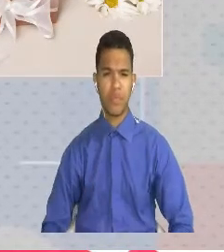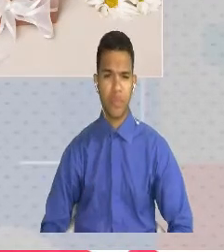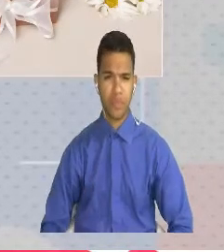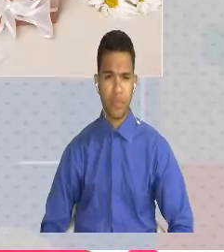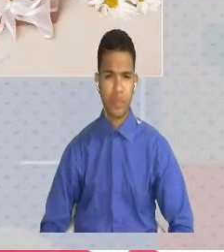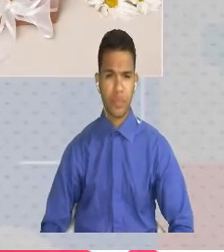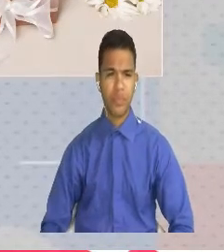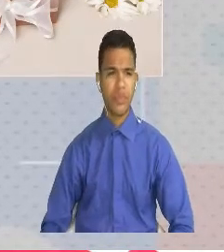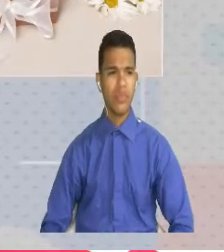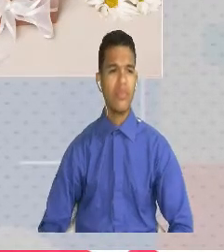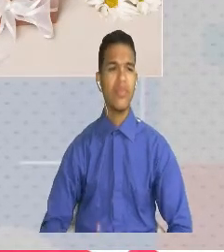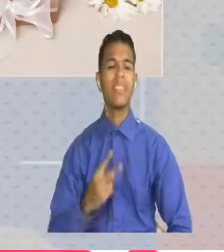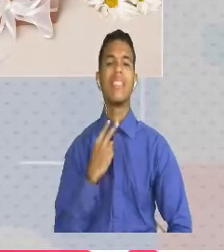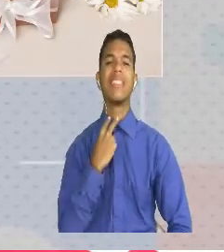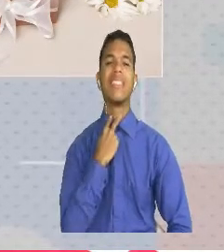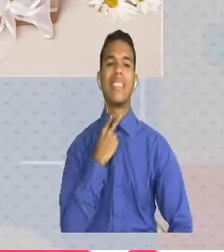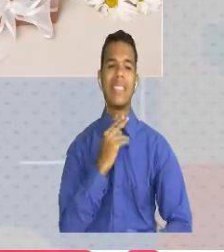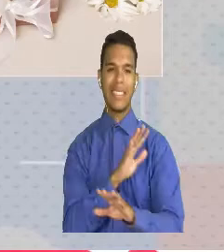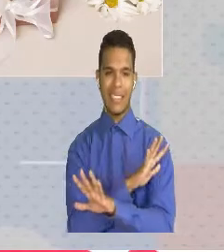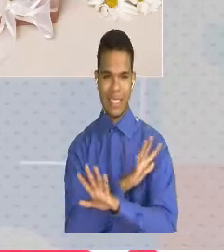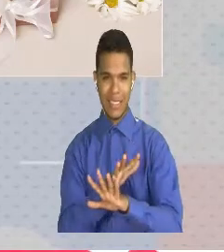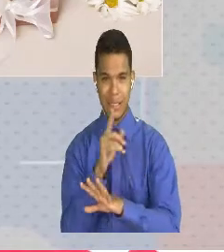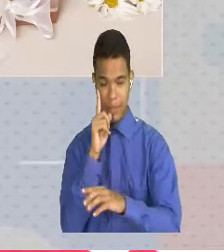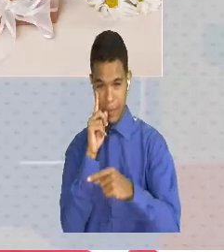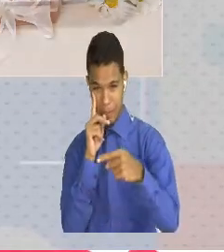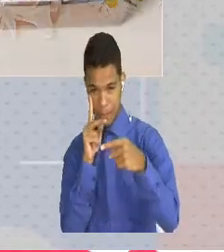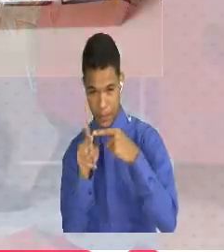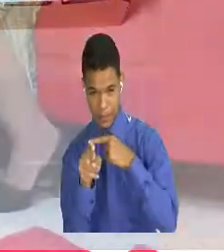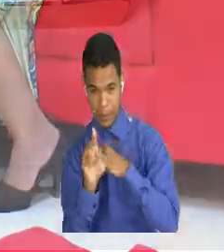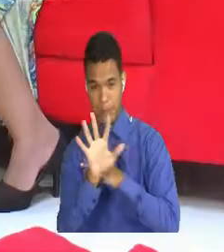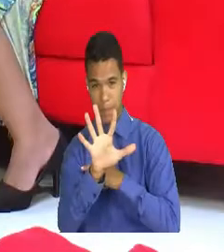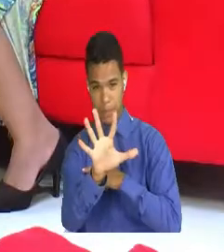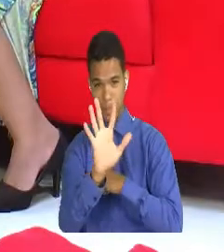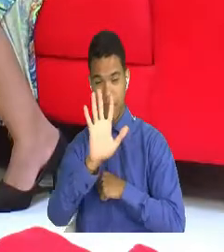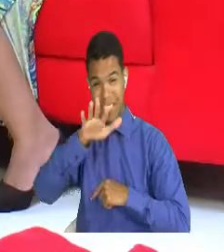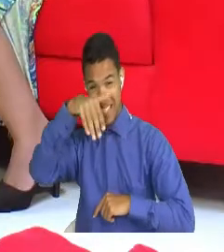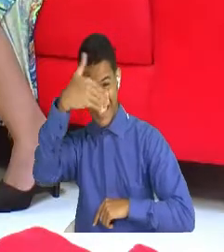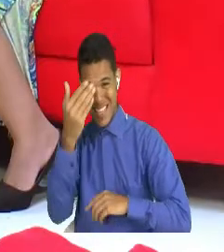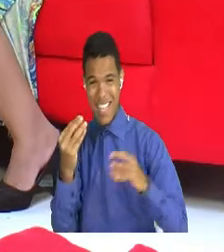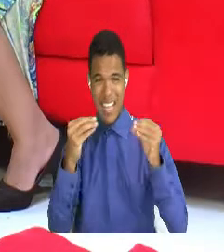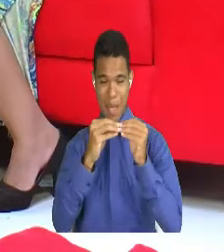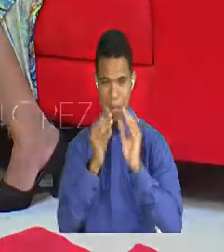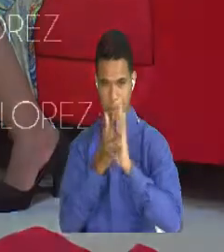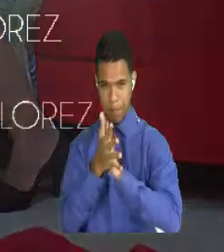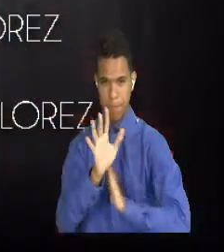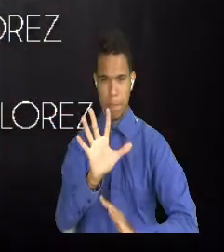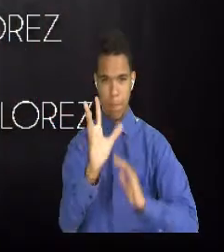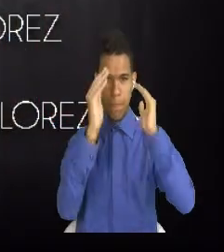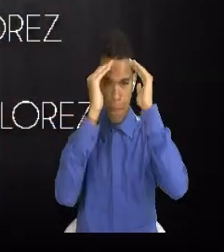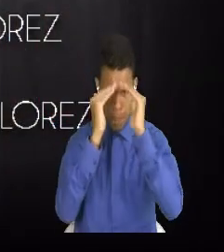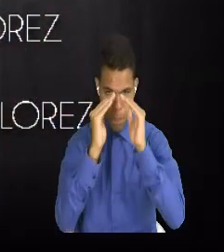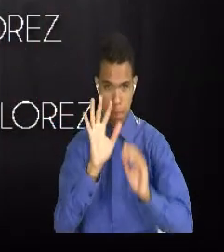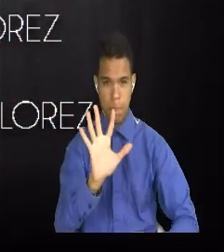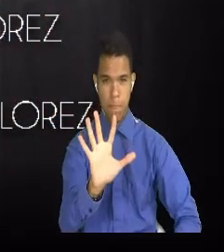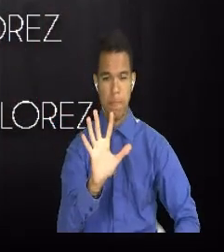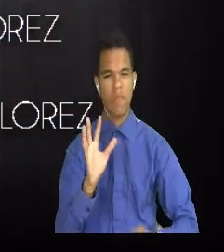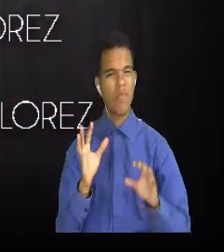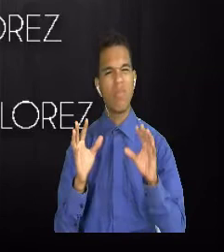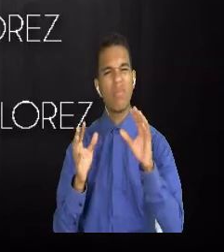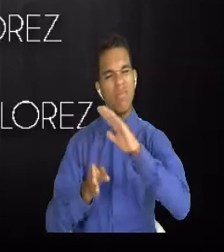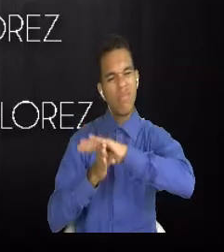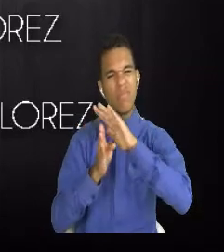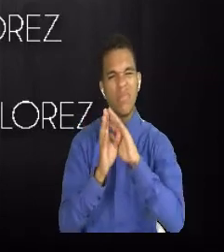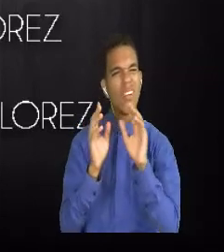se nos agota el tiempo en este primer bloquecito. Nos vamos a nuestra primera pausa y ya regresamos aquí en casa a seguir hablando, por supuesto,